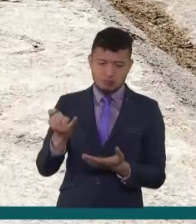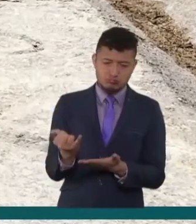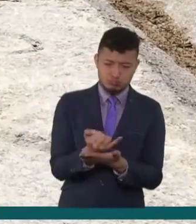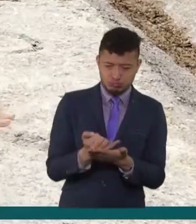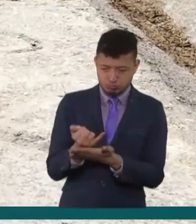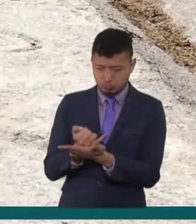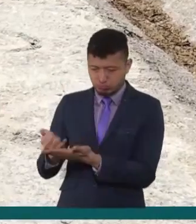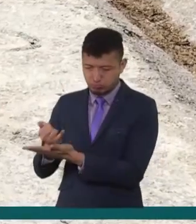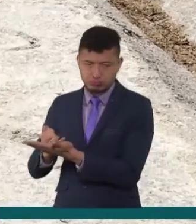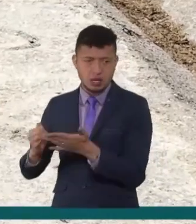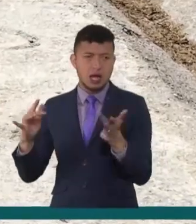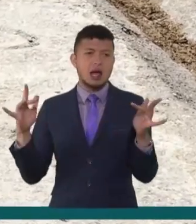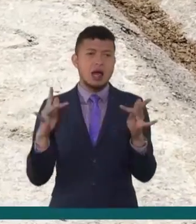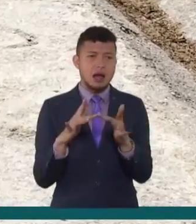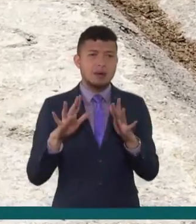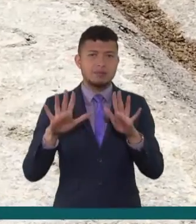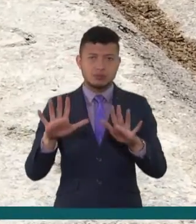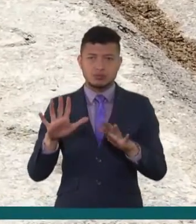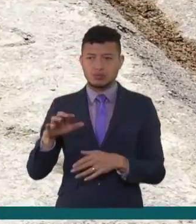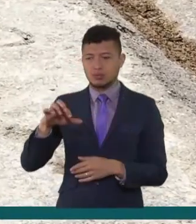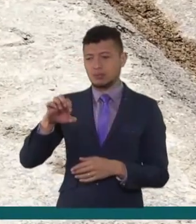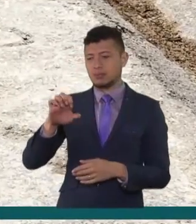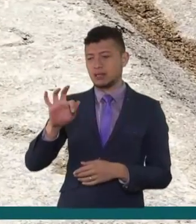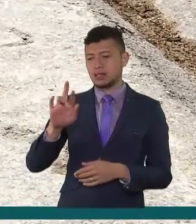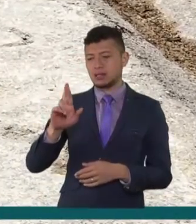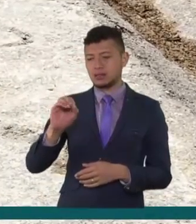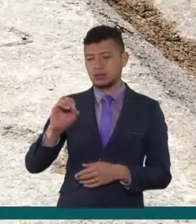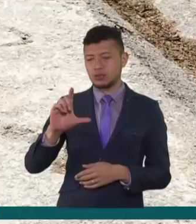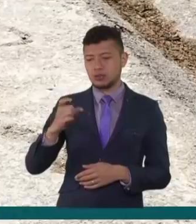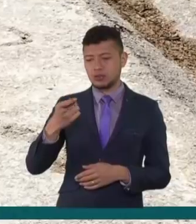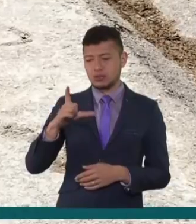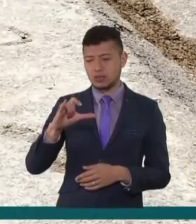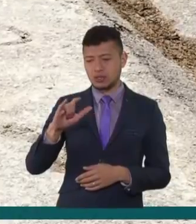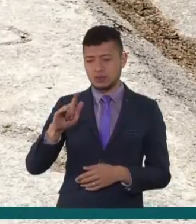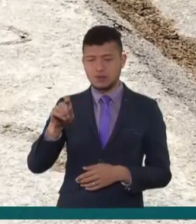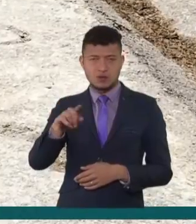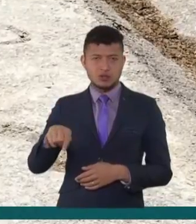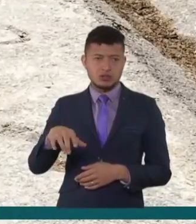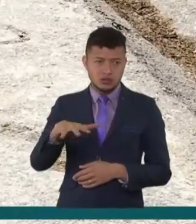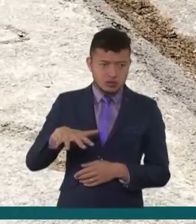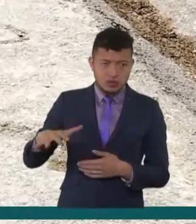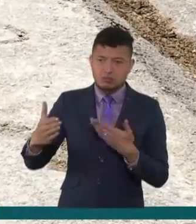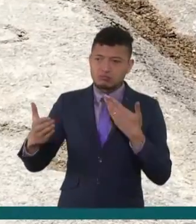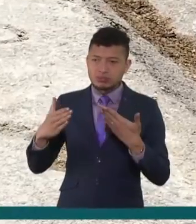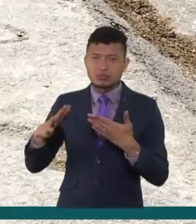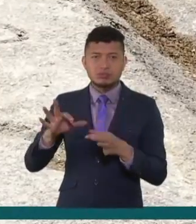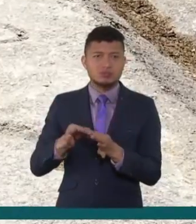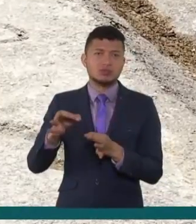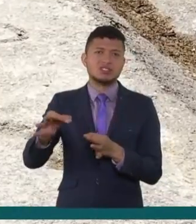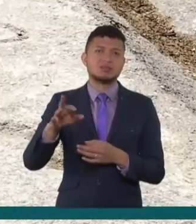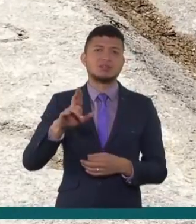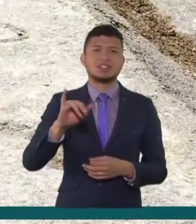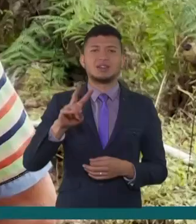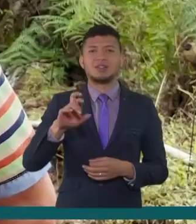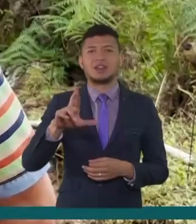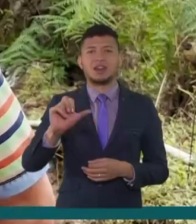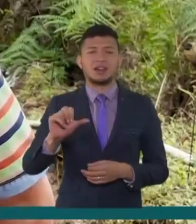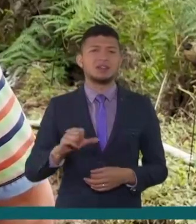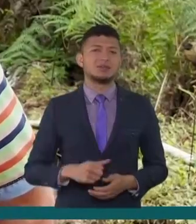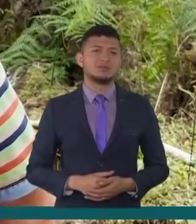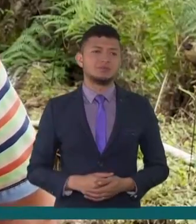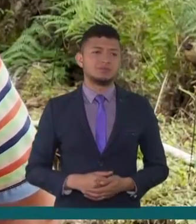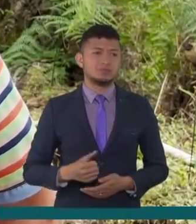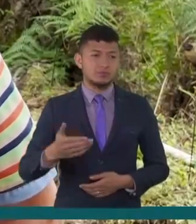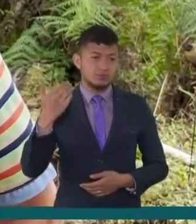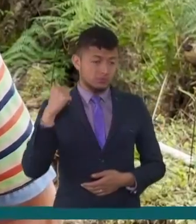decidieron realizar ciertos dibujos que hacen alusión a los petroglifos que se encuentran en esta zona rural del municipio de Rivera pero